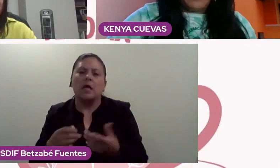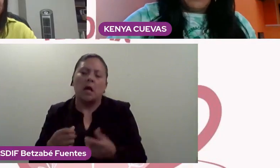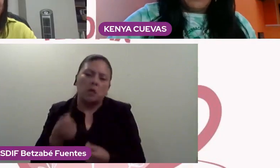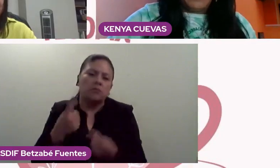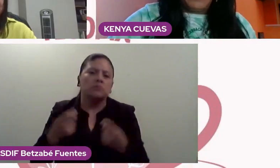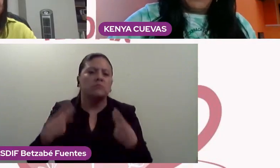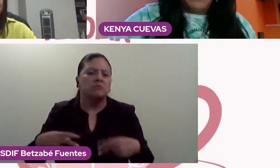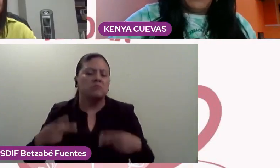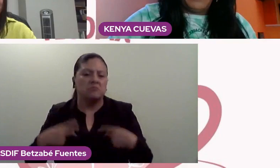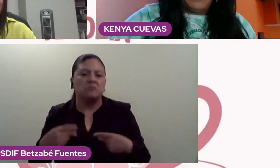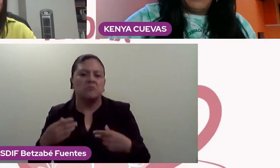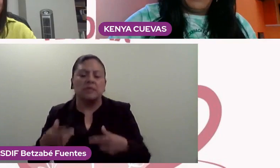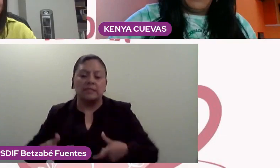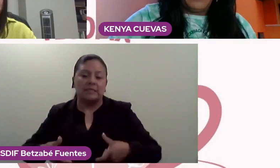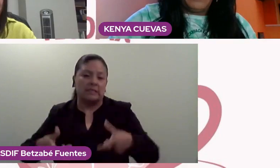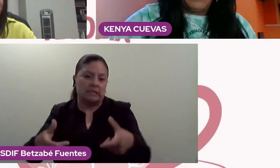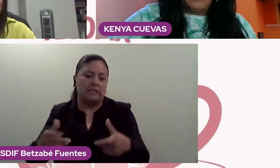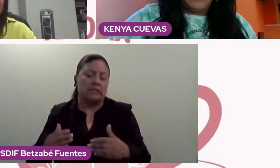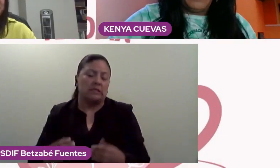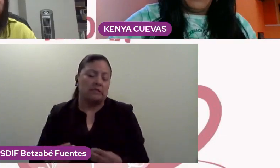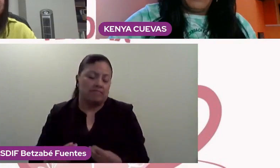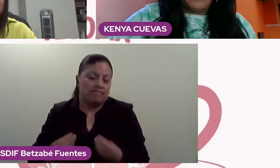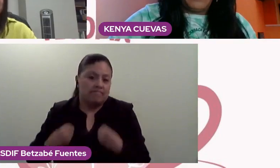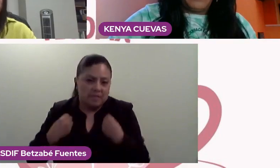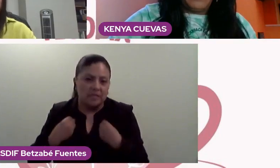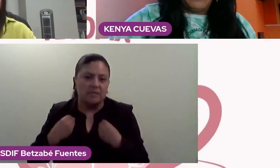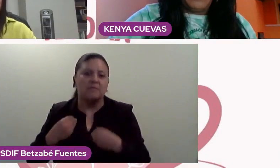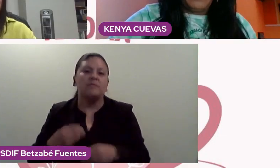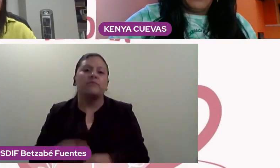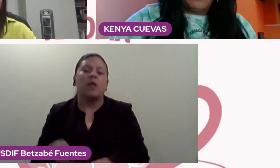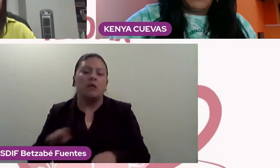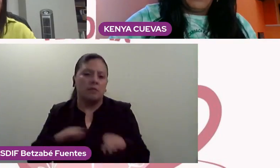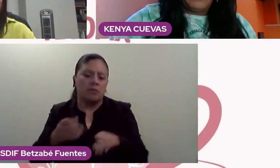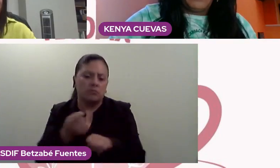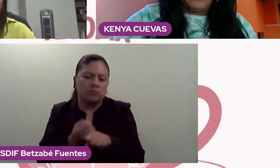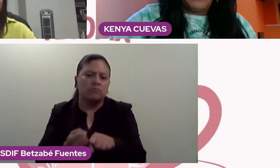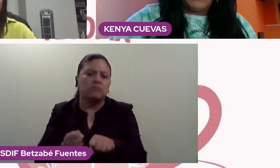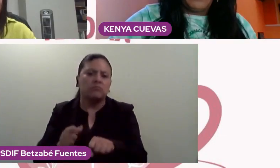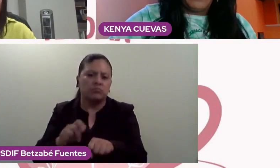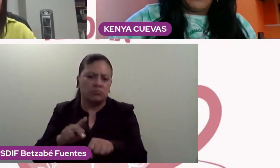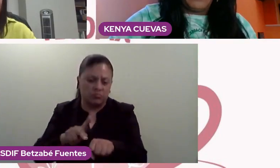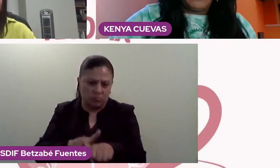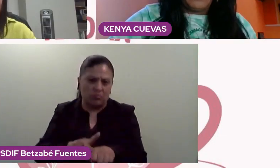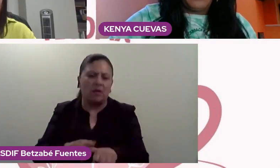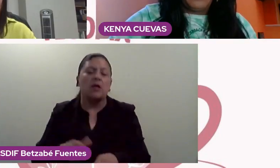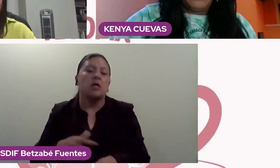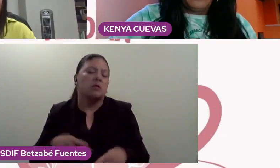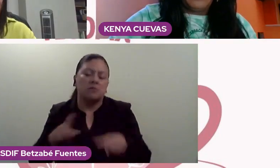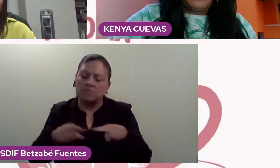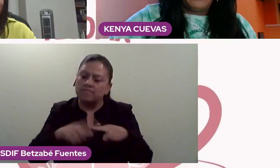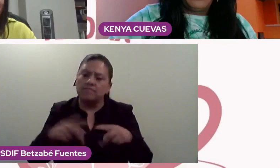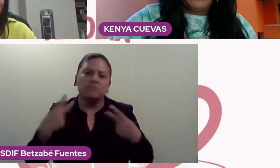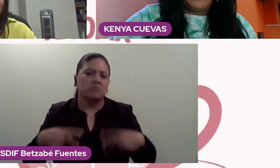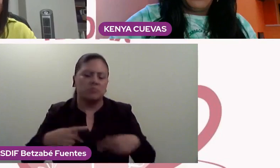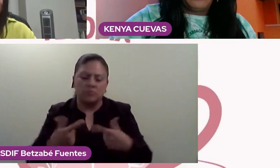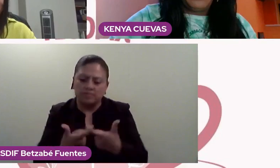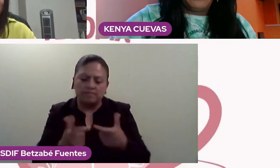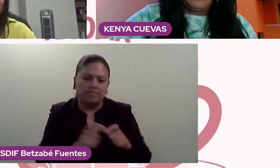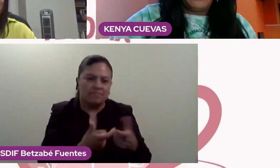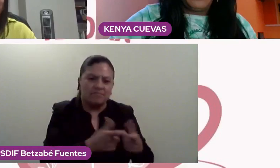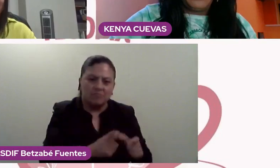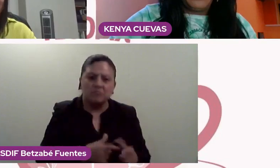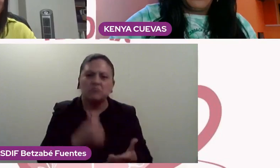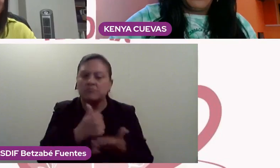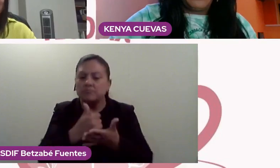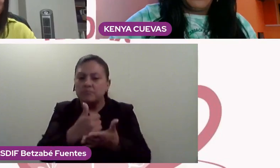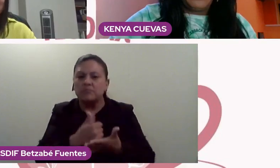con VIH, trabajadoras sexuales y todas aquellas personas que forman parte del colectivo. Kenia alega que